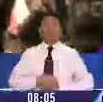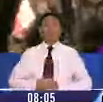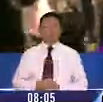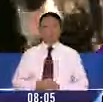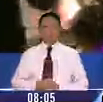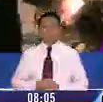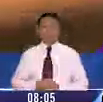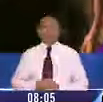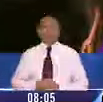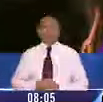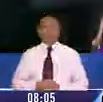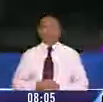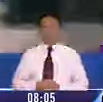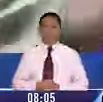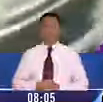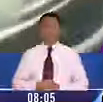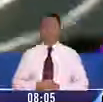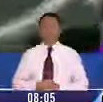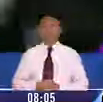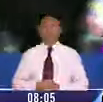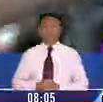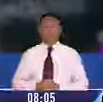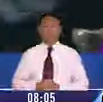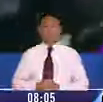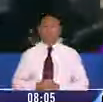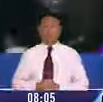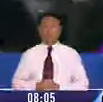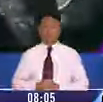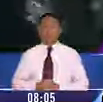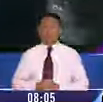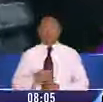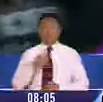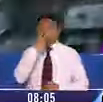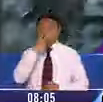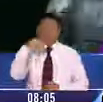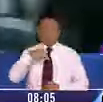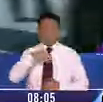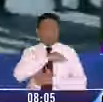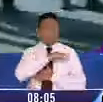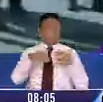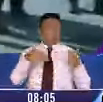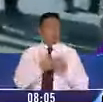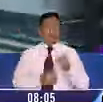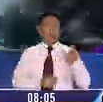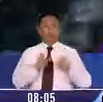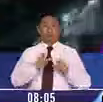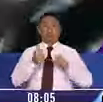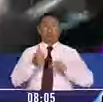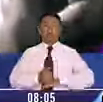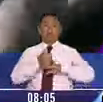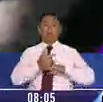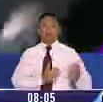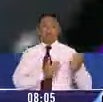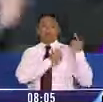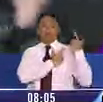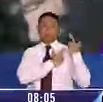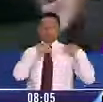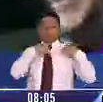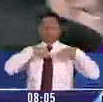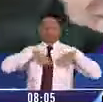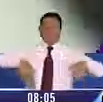luego de este ejecutivo. Ahí ya podemos ver, está toda la cúpula militar concentrada en este